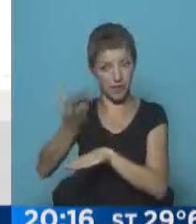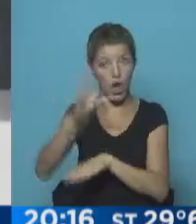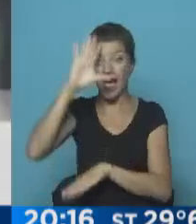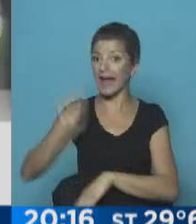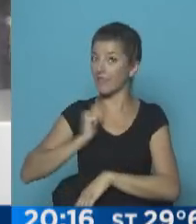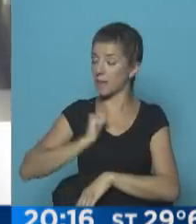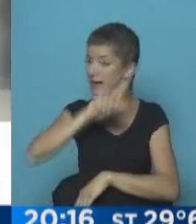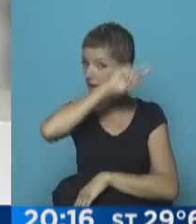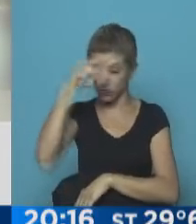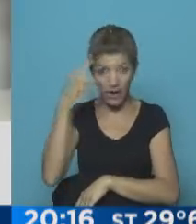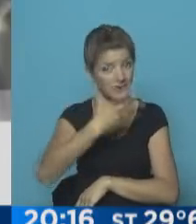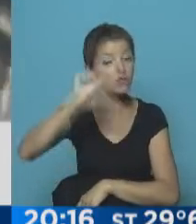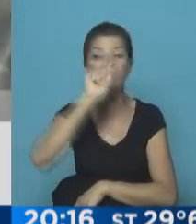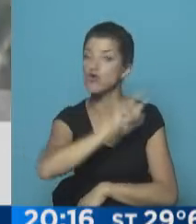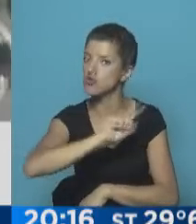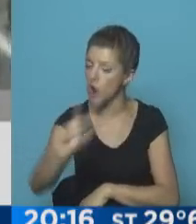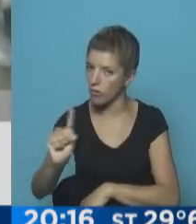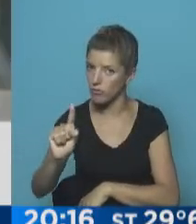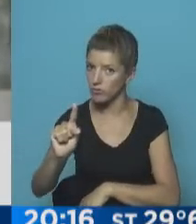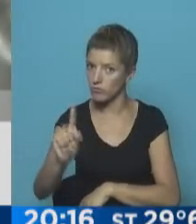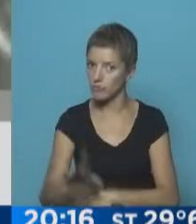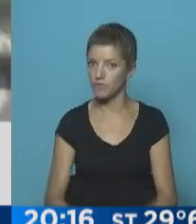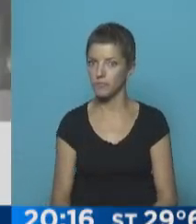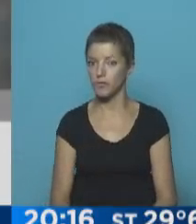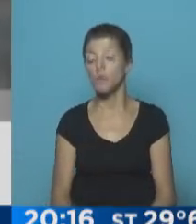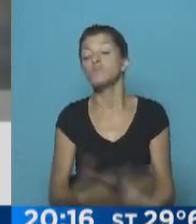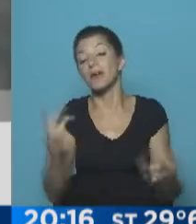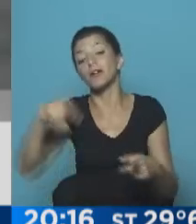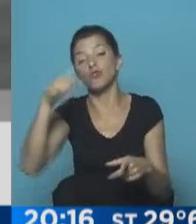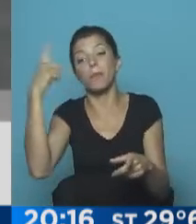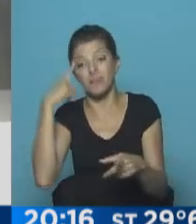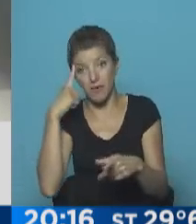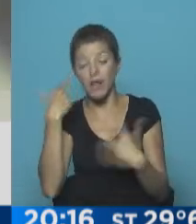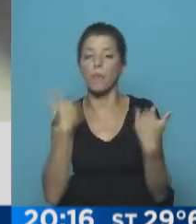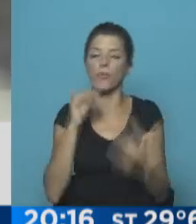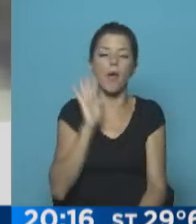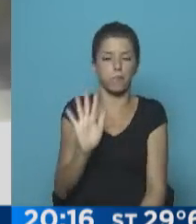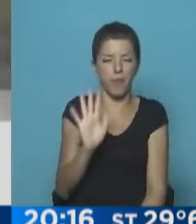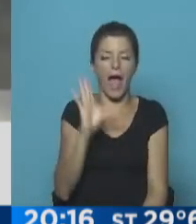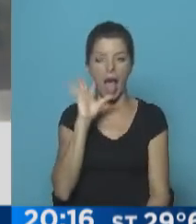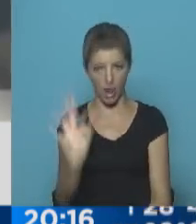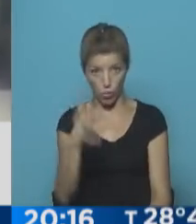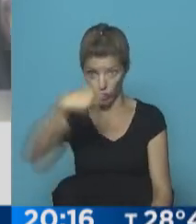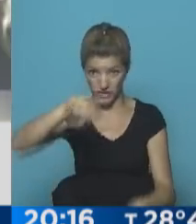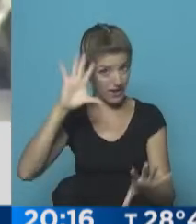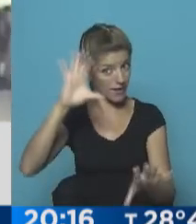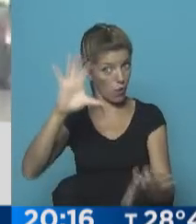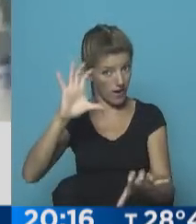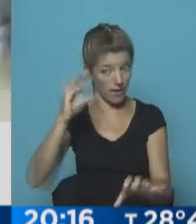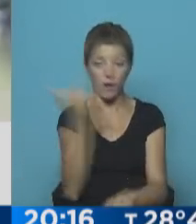Gendarmería Nacional, porque realmente podían pensar en algún tipo de represalia. Acuérdense que ya el